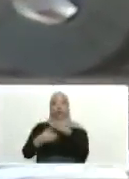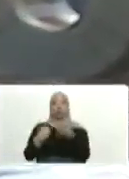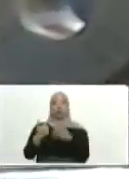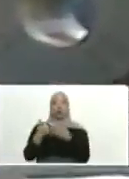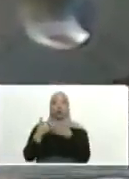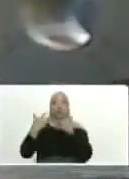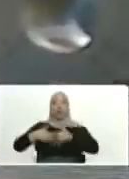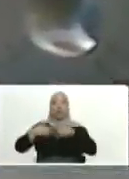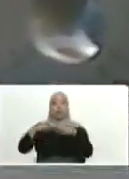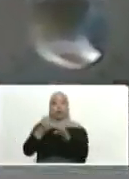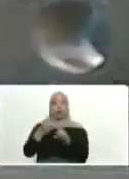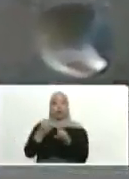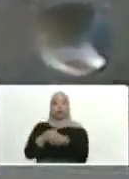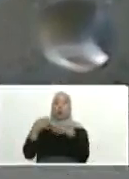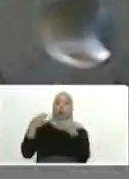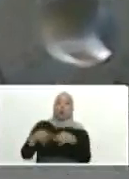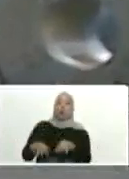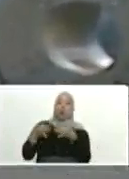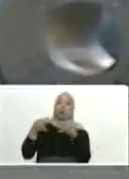íbamos a la empresa y